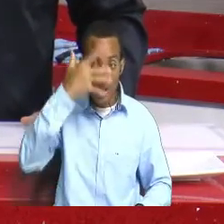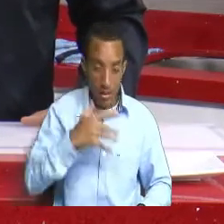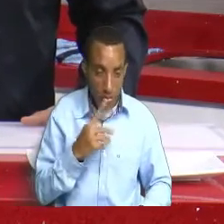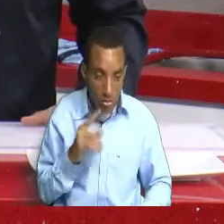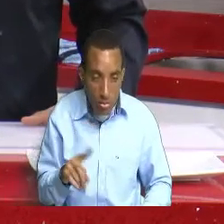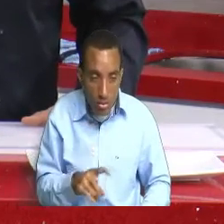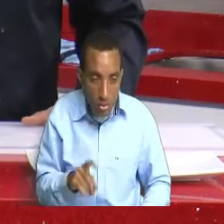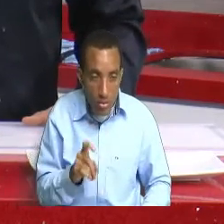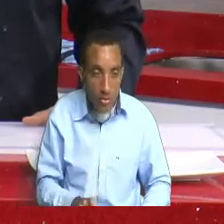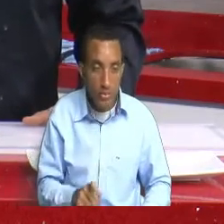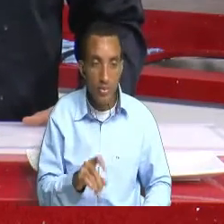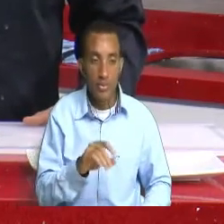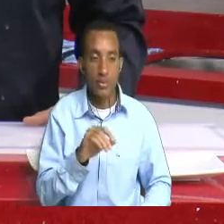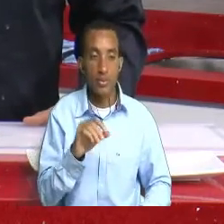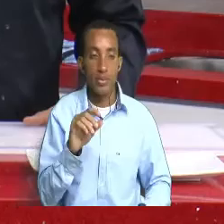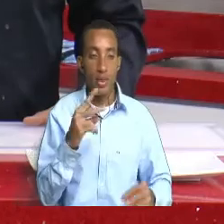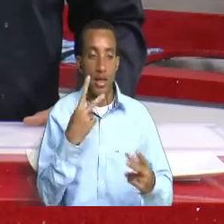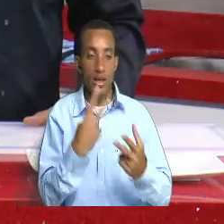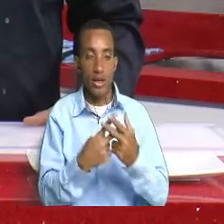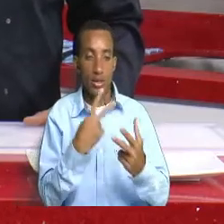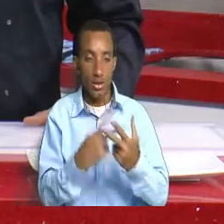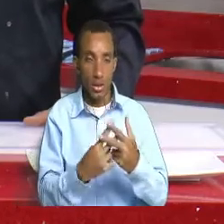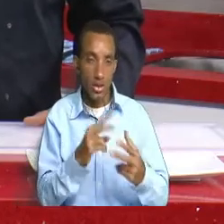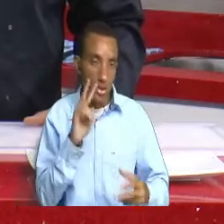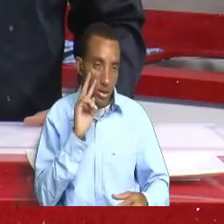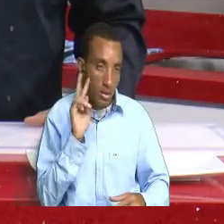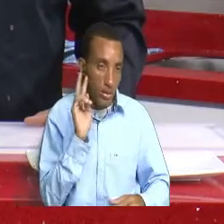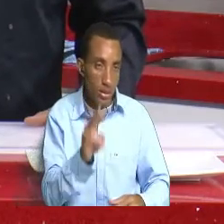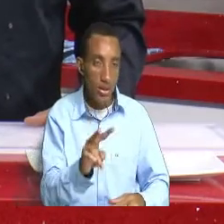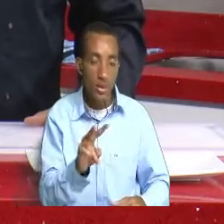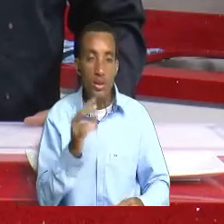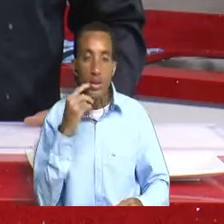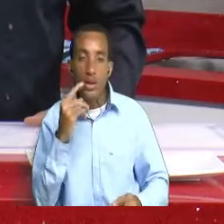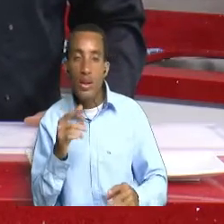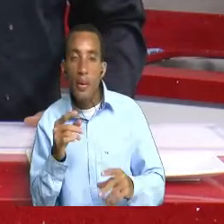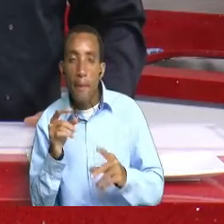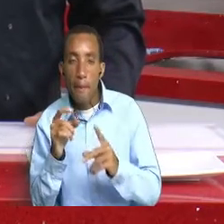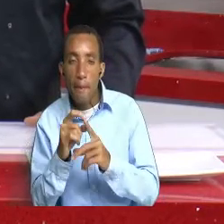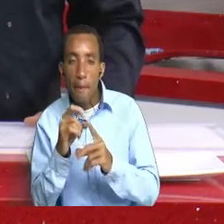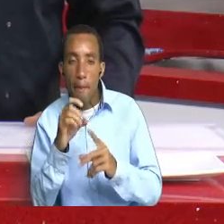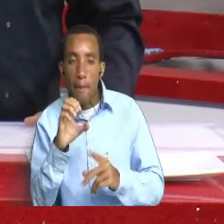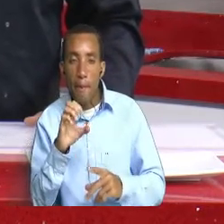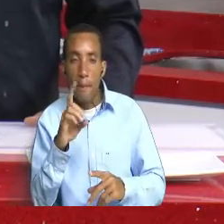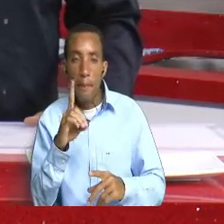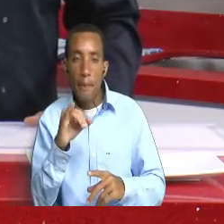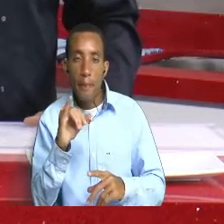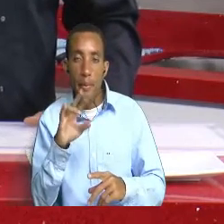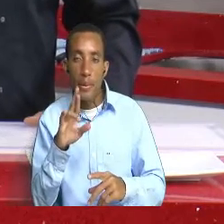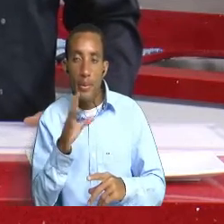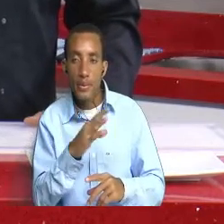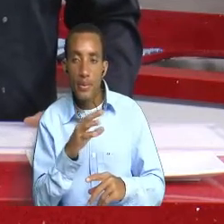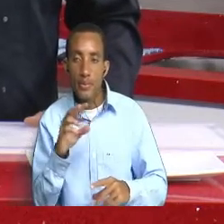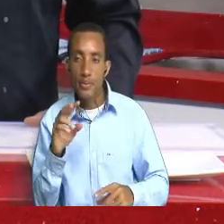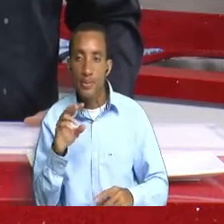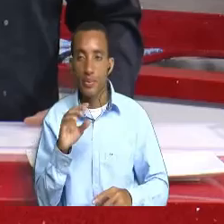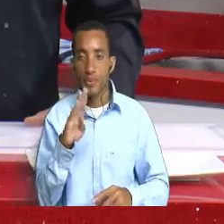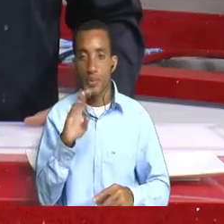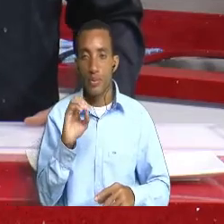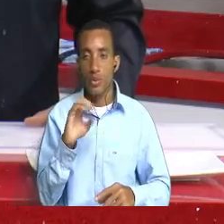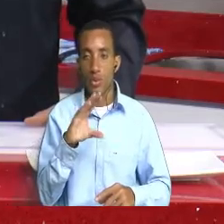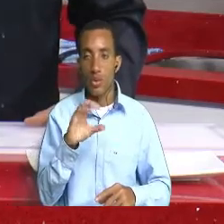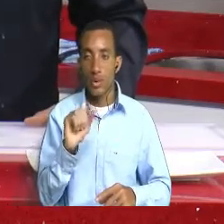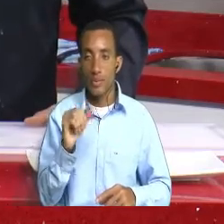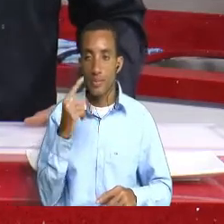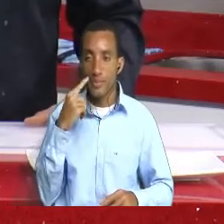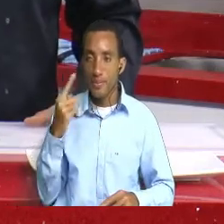escriba estas yo veo a pedir de boca y aparte la dirección que está saliendo en pantalla en estos momentos que es la dirección del negocio